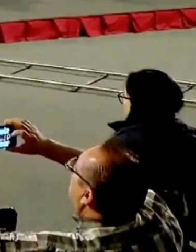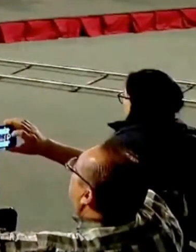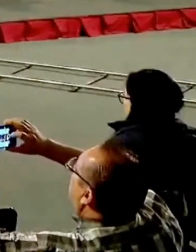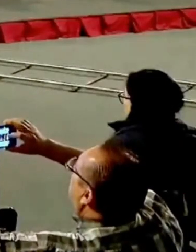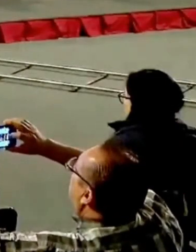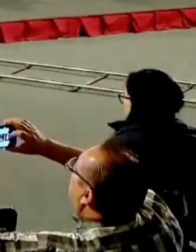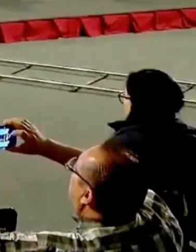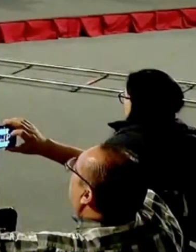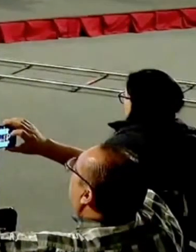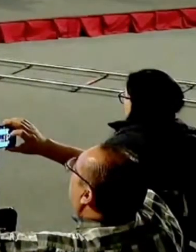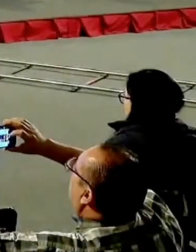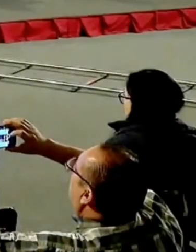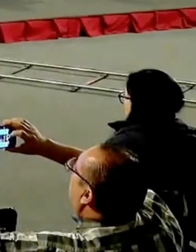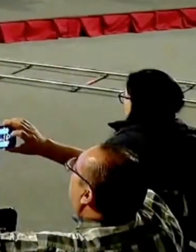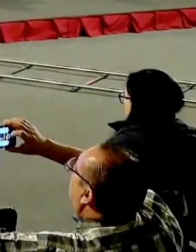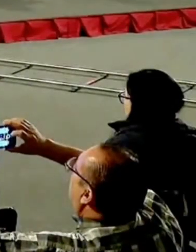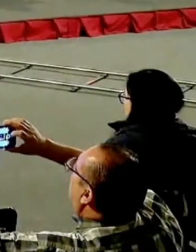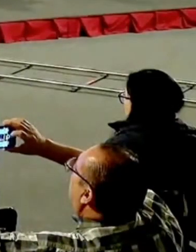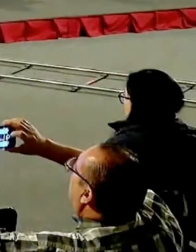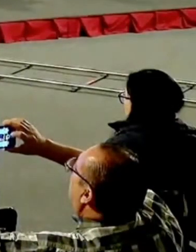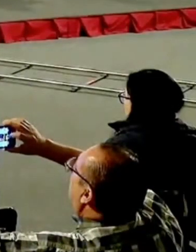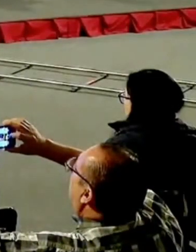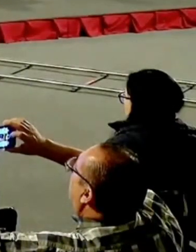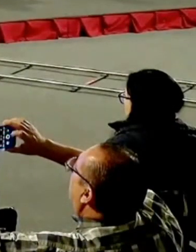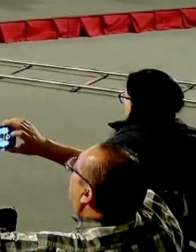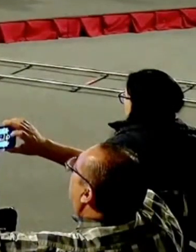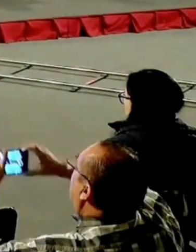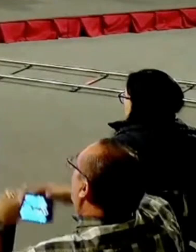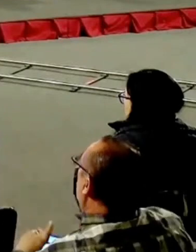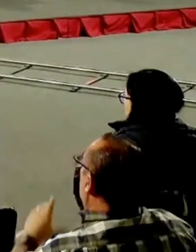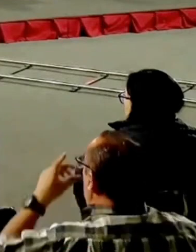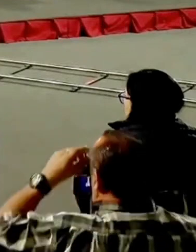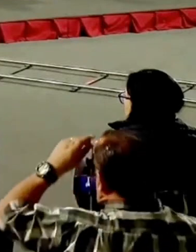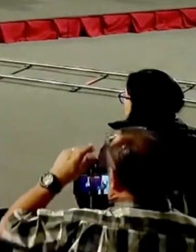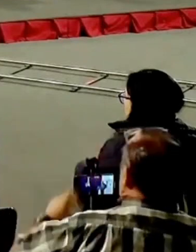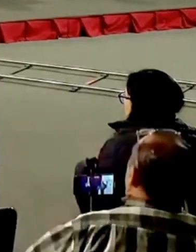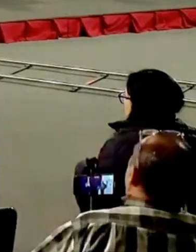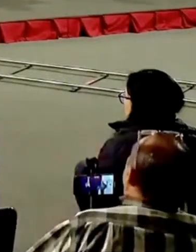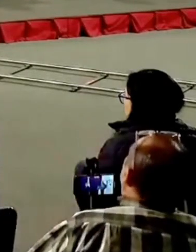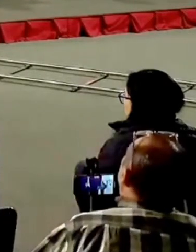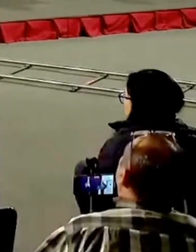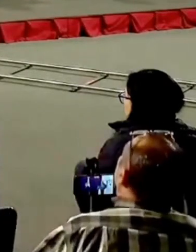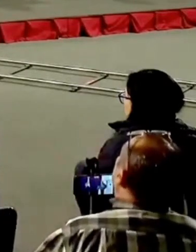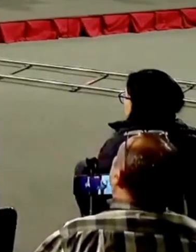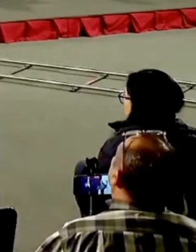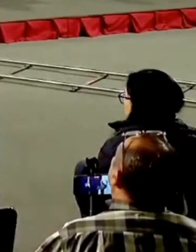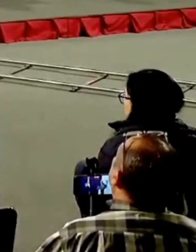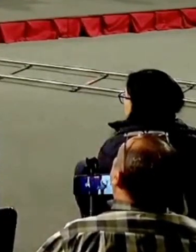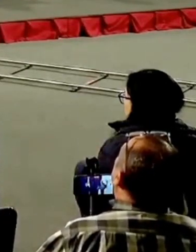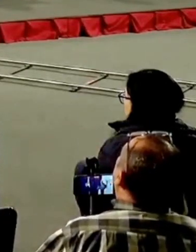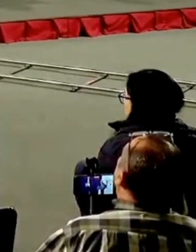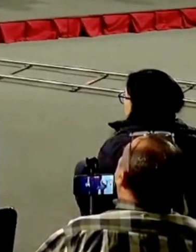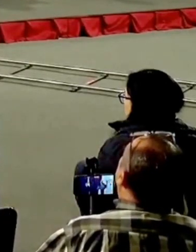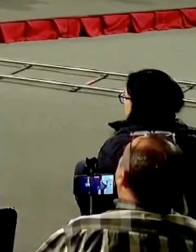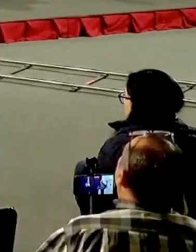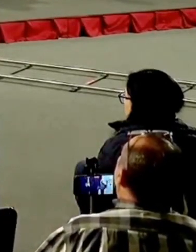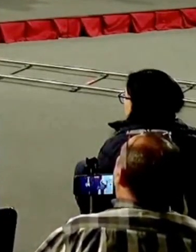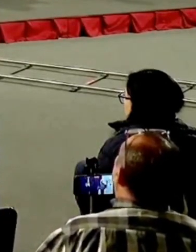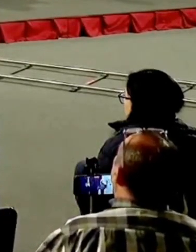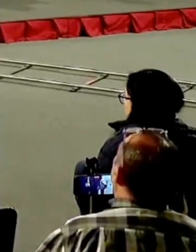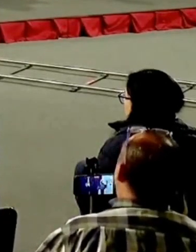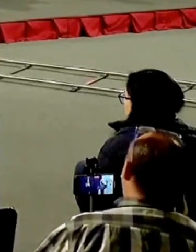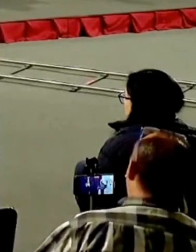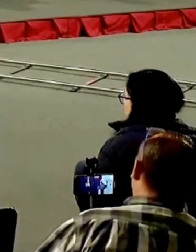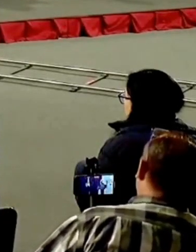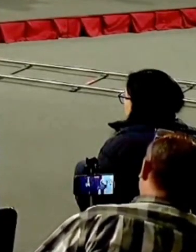las demás actividades de la industria eléctrica. Sin embargo, a falta de precisión, se propone adicionar